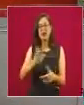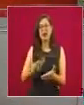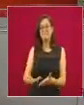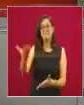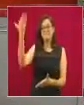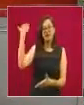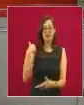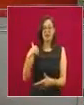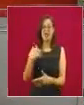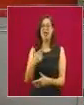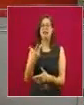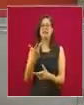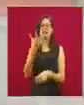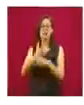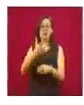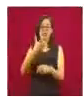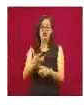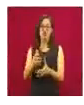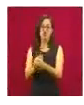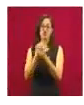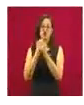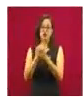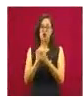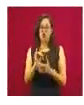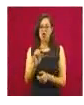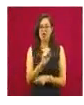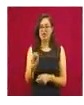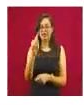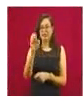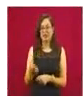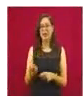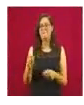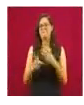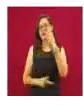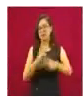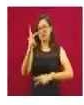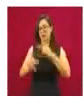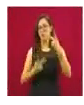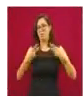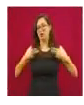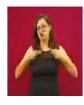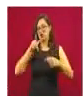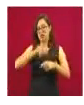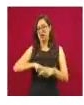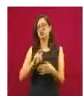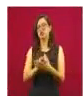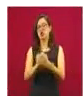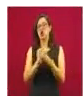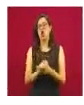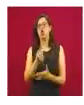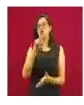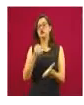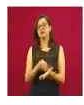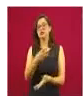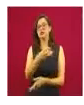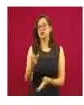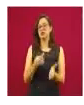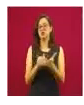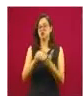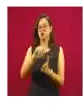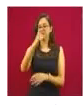el quinto sorteo del ISSSTE en préstamos personales. Se sortearon 2.300 millones